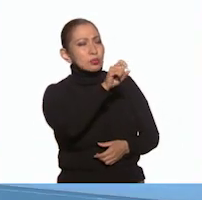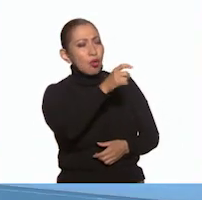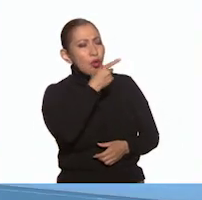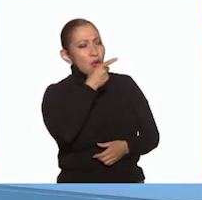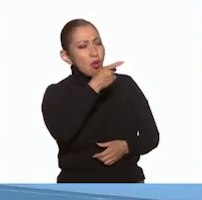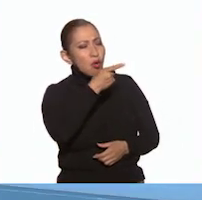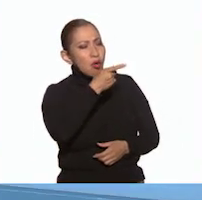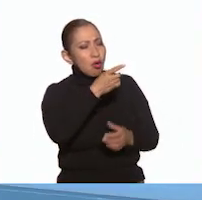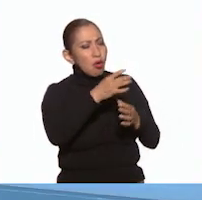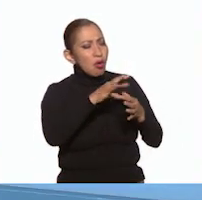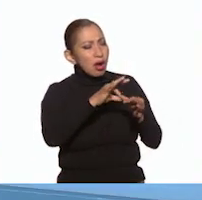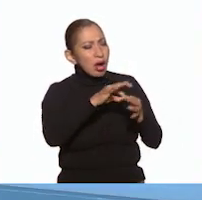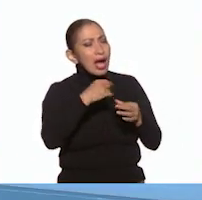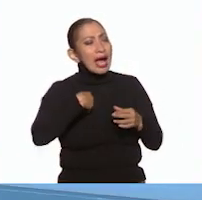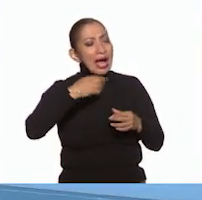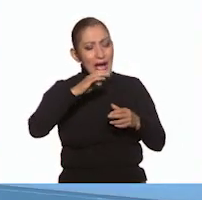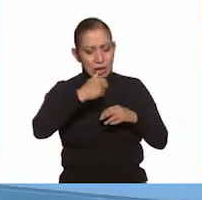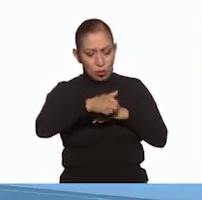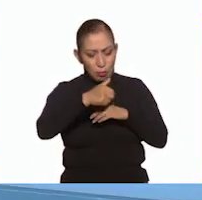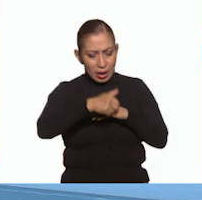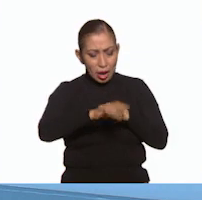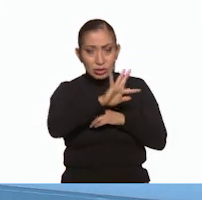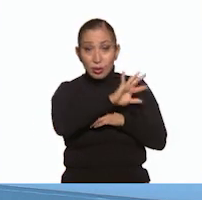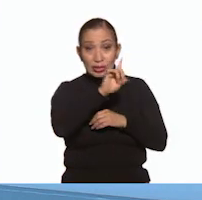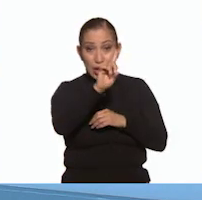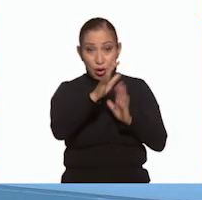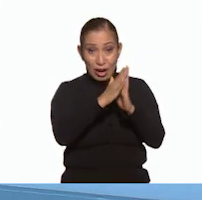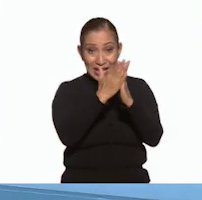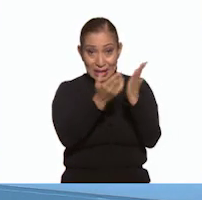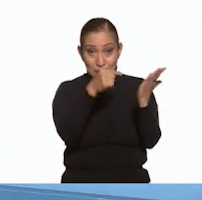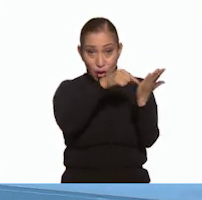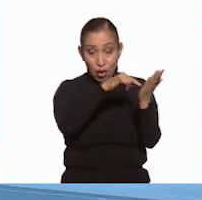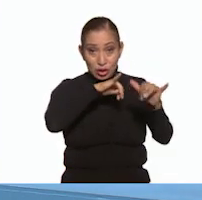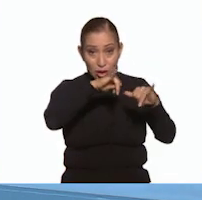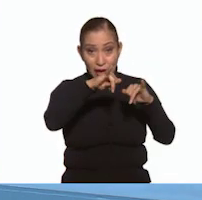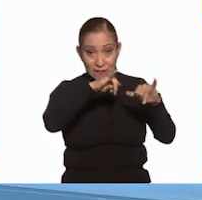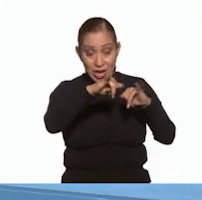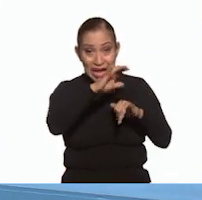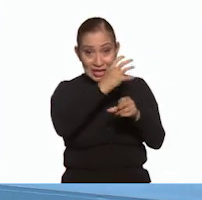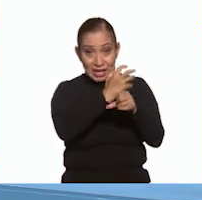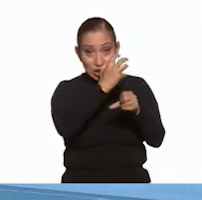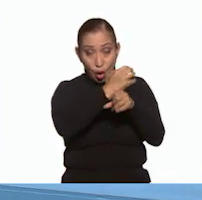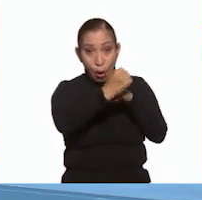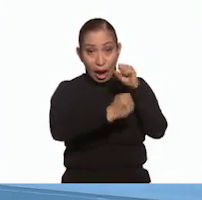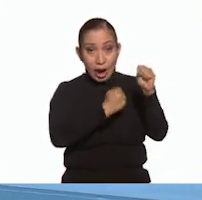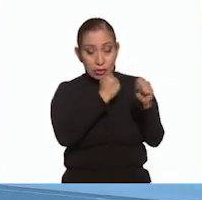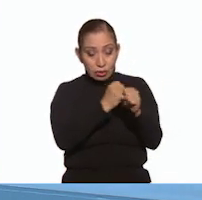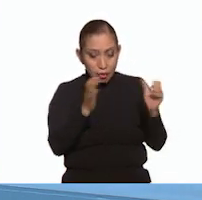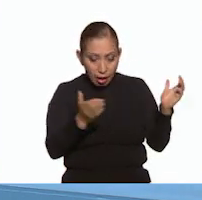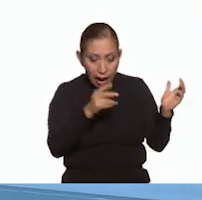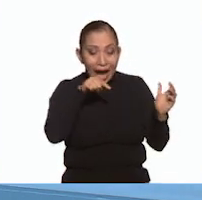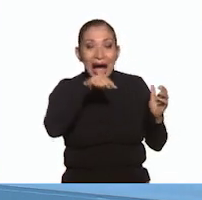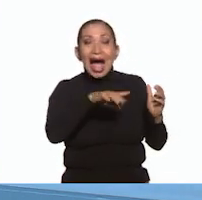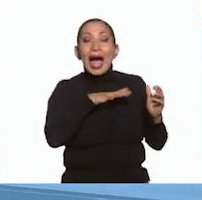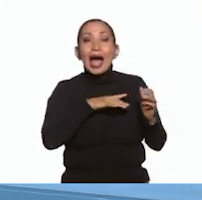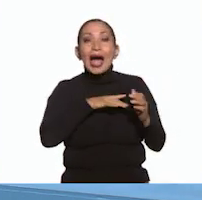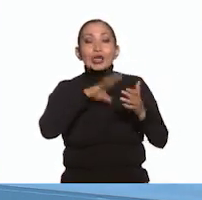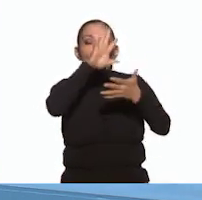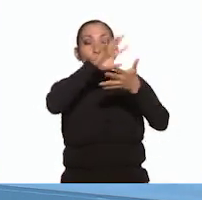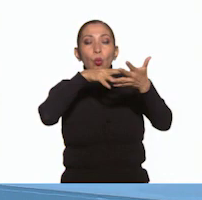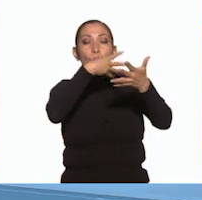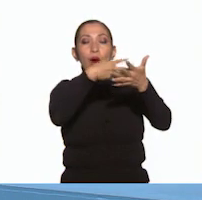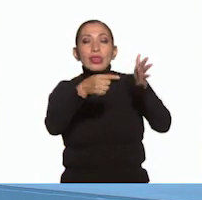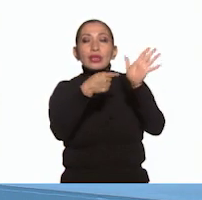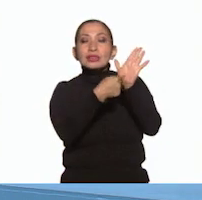maestra, recuerdo que en la página 51 del libro de Geografía de quinto grado viene un cuadro donde se